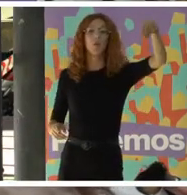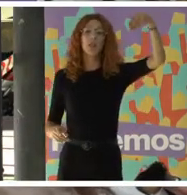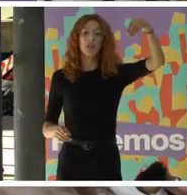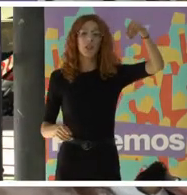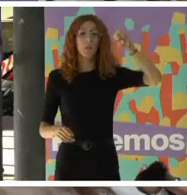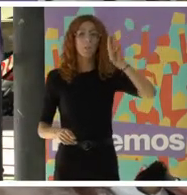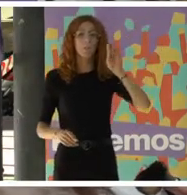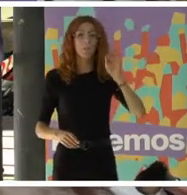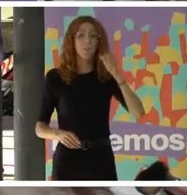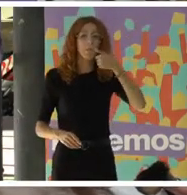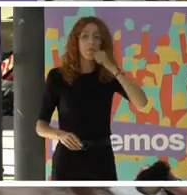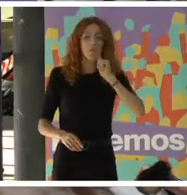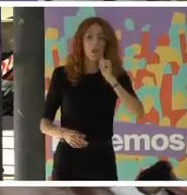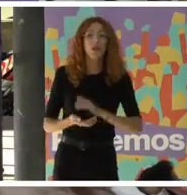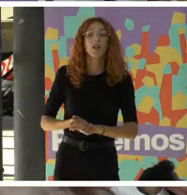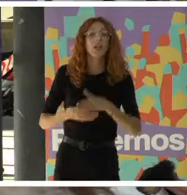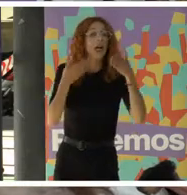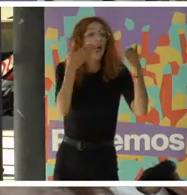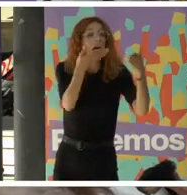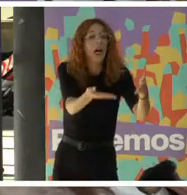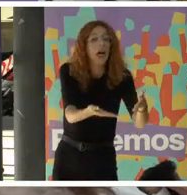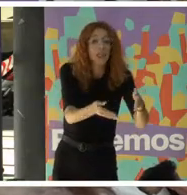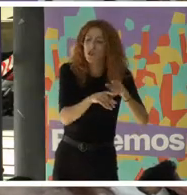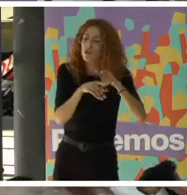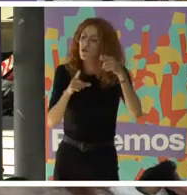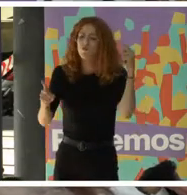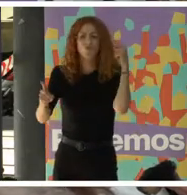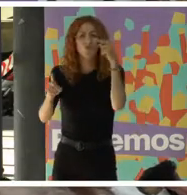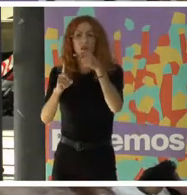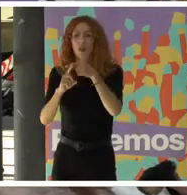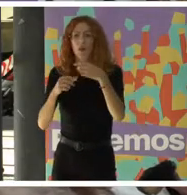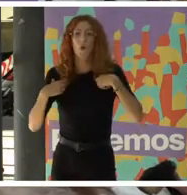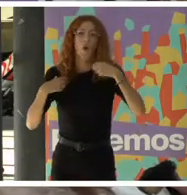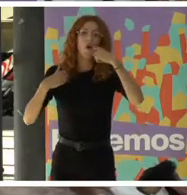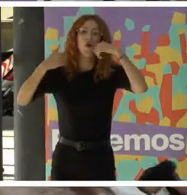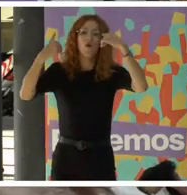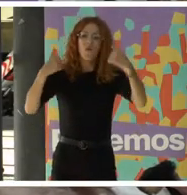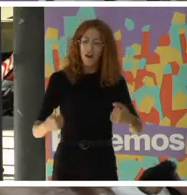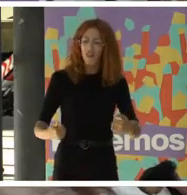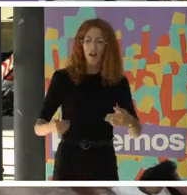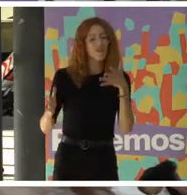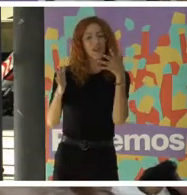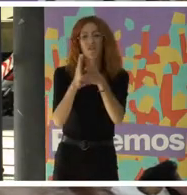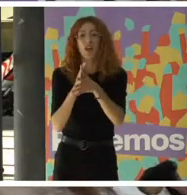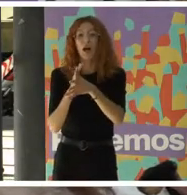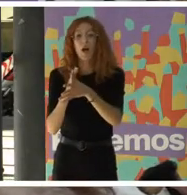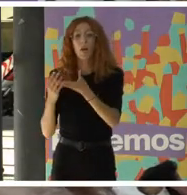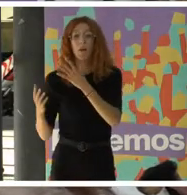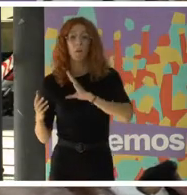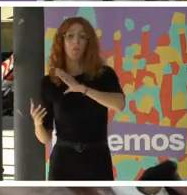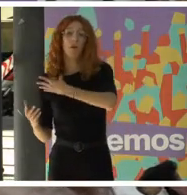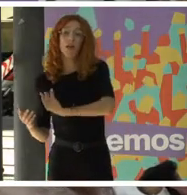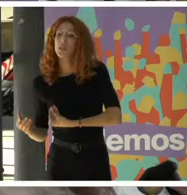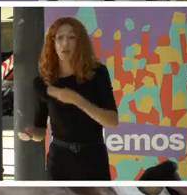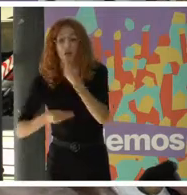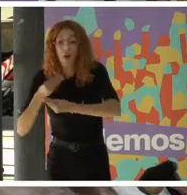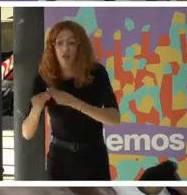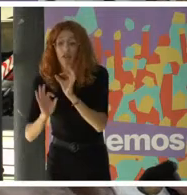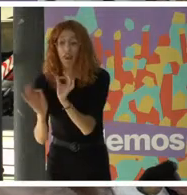presidente Petro, esta es la causa de la humanidad, porque si se lo hacen al pueblo palestino y nadie hace